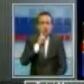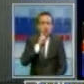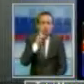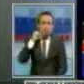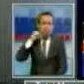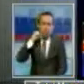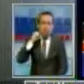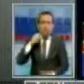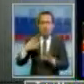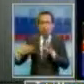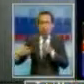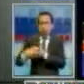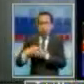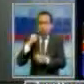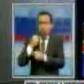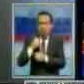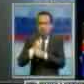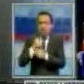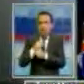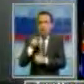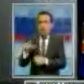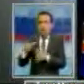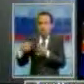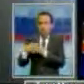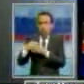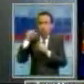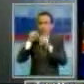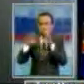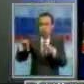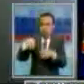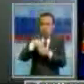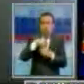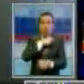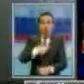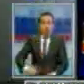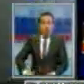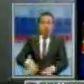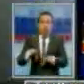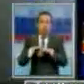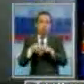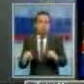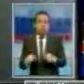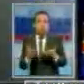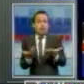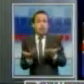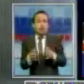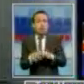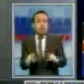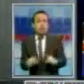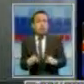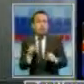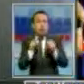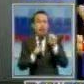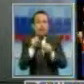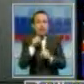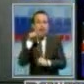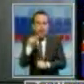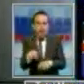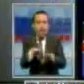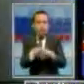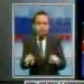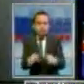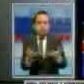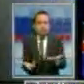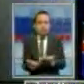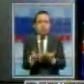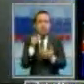trabajamos juntos, el Partido Comunista probablemente va a ser parte del gobierno. Si eso no es un pacto, yo no sé lo que es un pacto político. Es un pacto político,